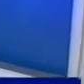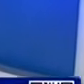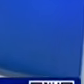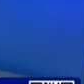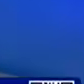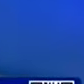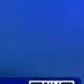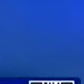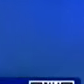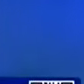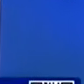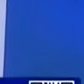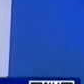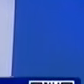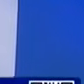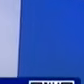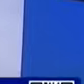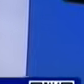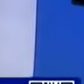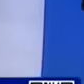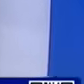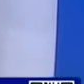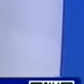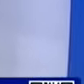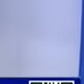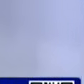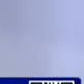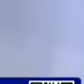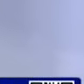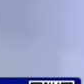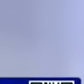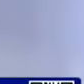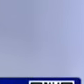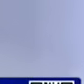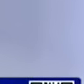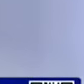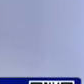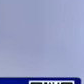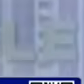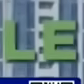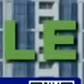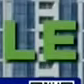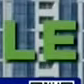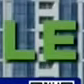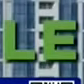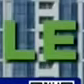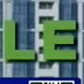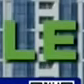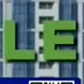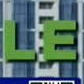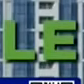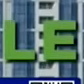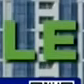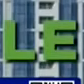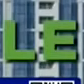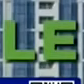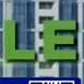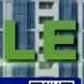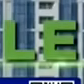Derechos Humanos. ¿Cómo trascendió este acontecimiento en nuestros tiempos? Le contaremos y lo estaremos analizando en unos